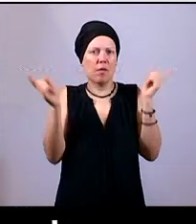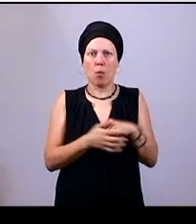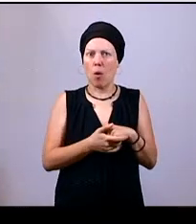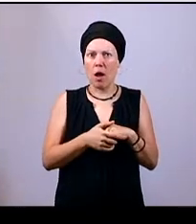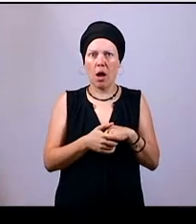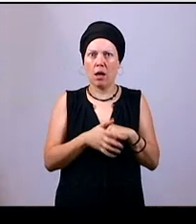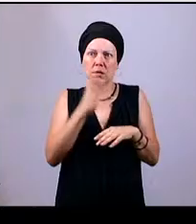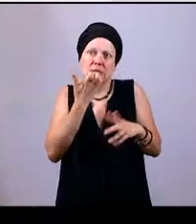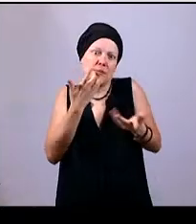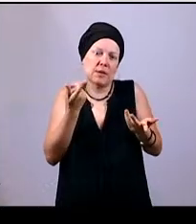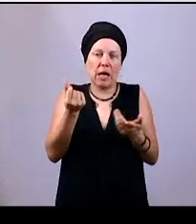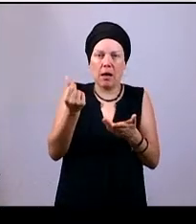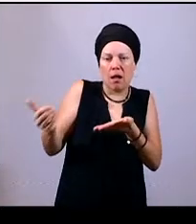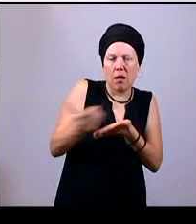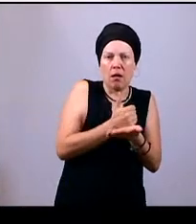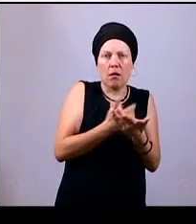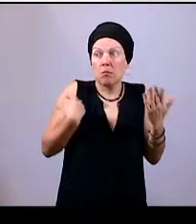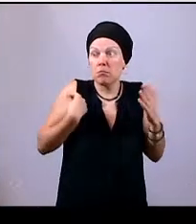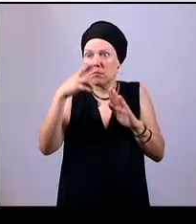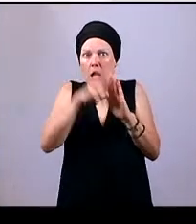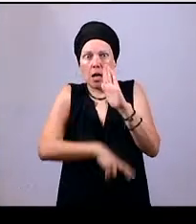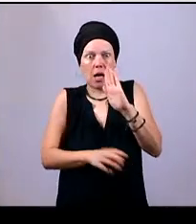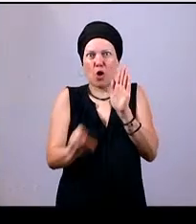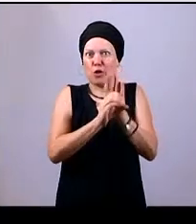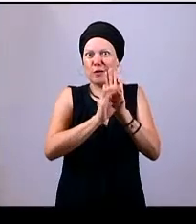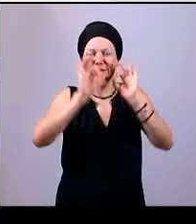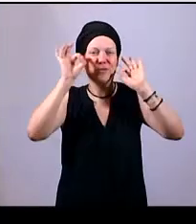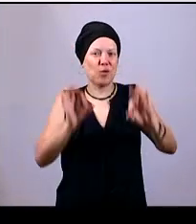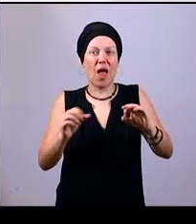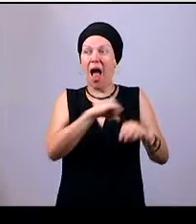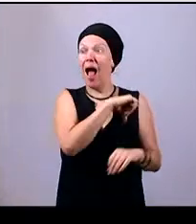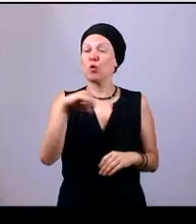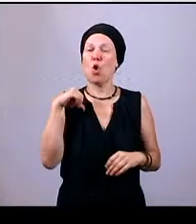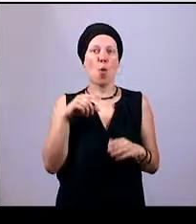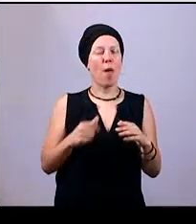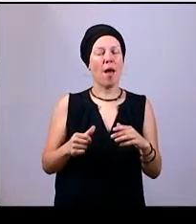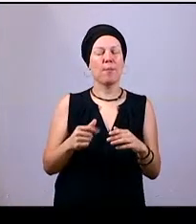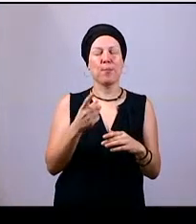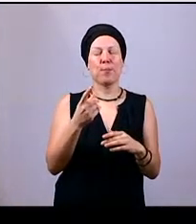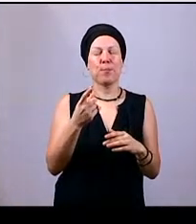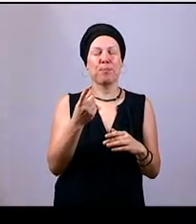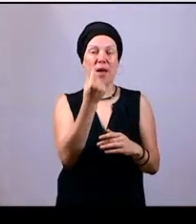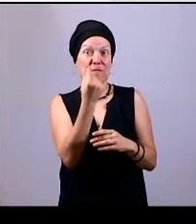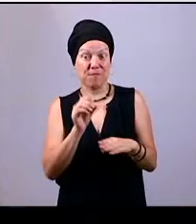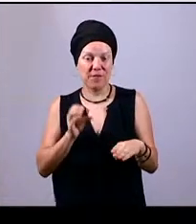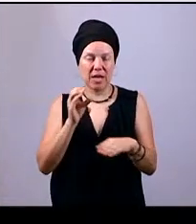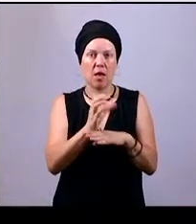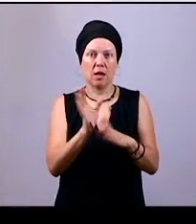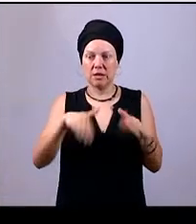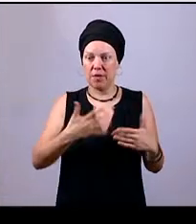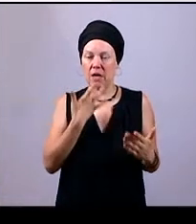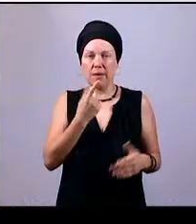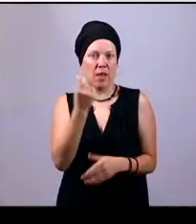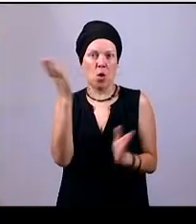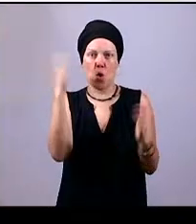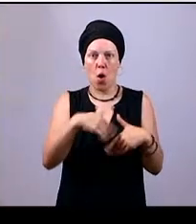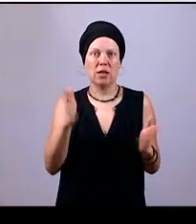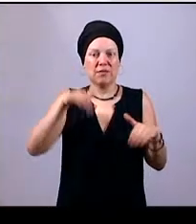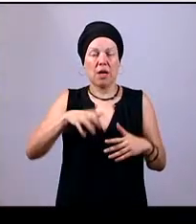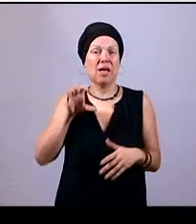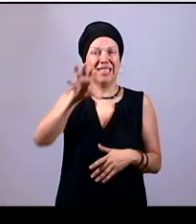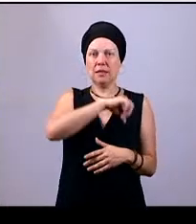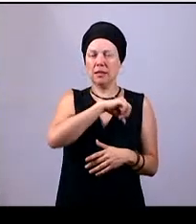para residir. Reglas constitucionales, autonomía financiera que se traduce en suficiencia, un Estado